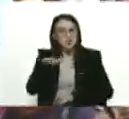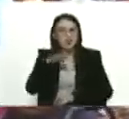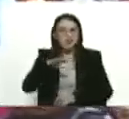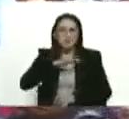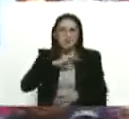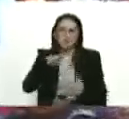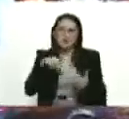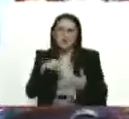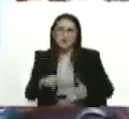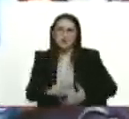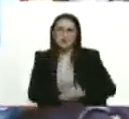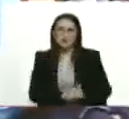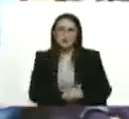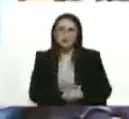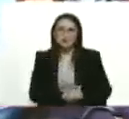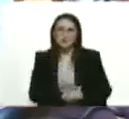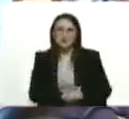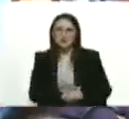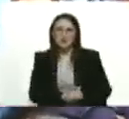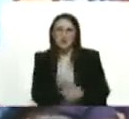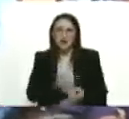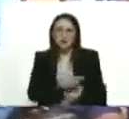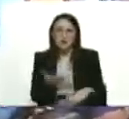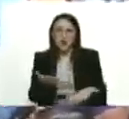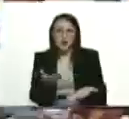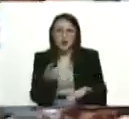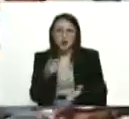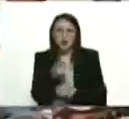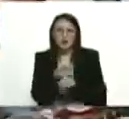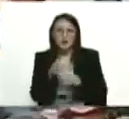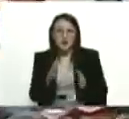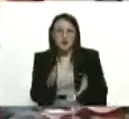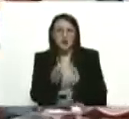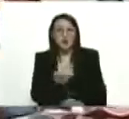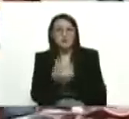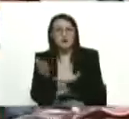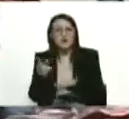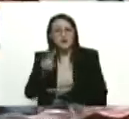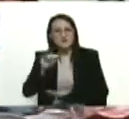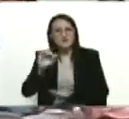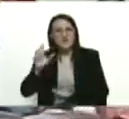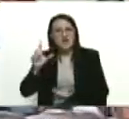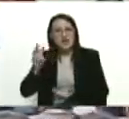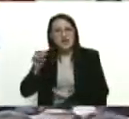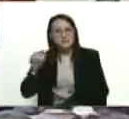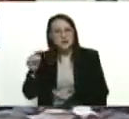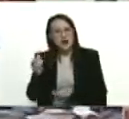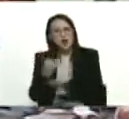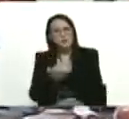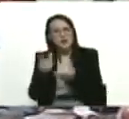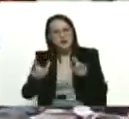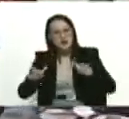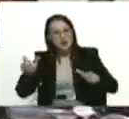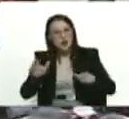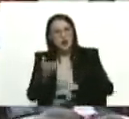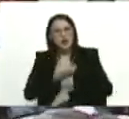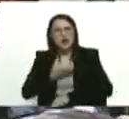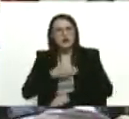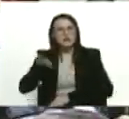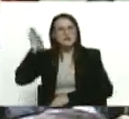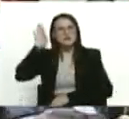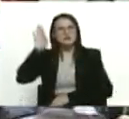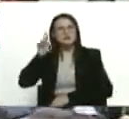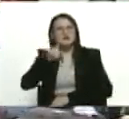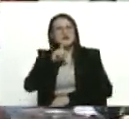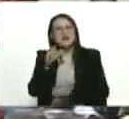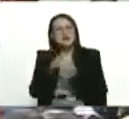revolución. Hermano gobernador, compañero Bielma, compañeros alcaldes, levanten la mano los que están aquí, el